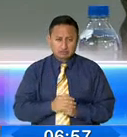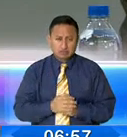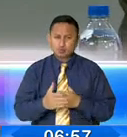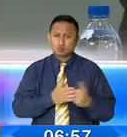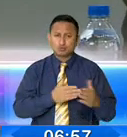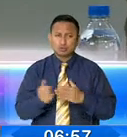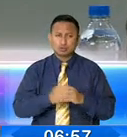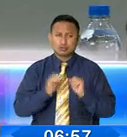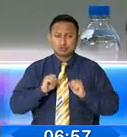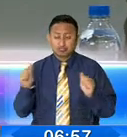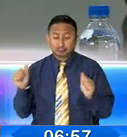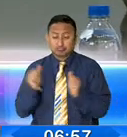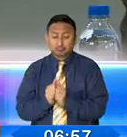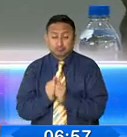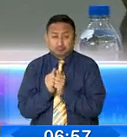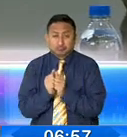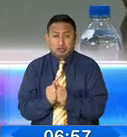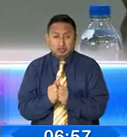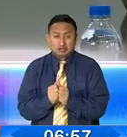ayuda asistida,